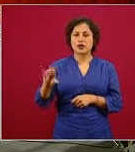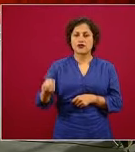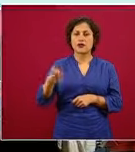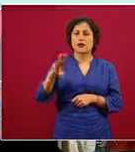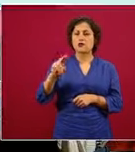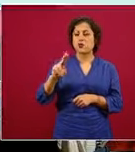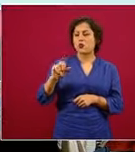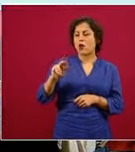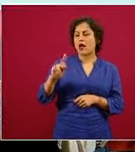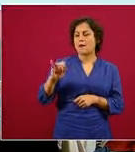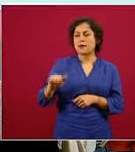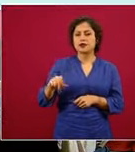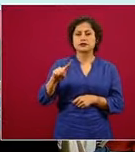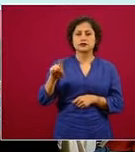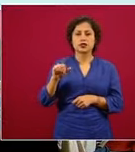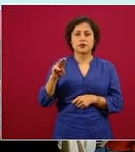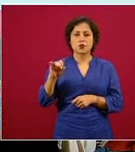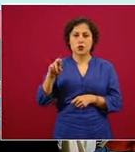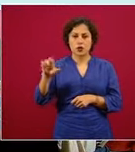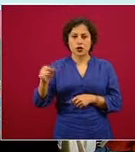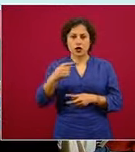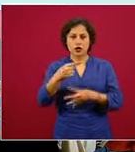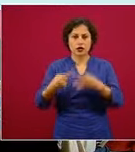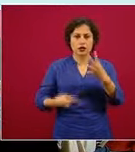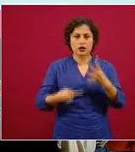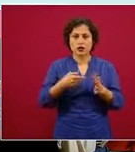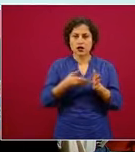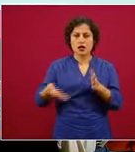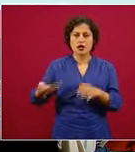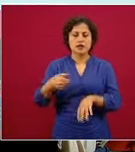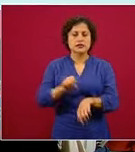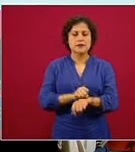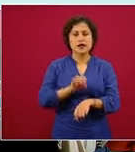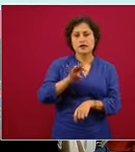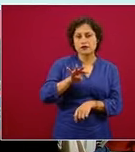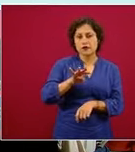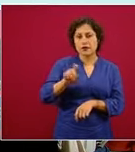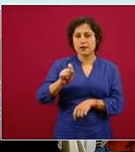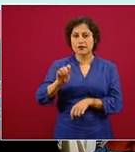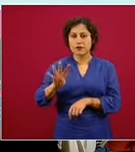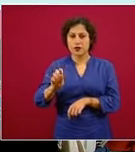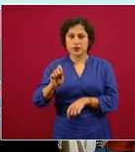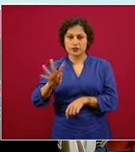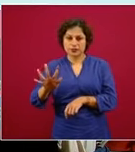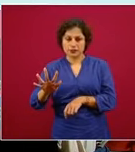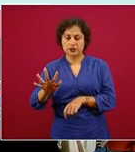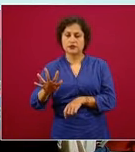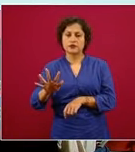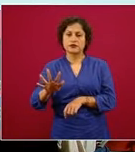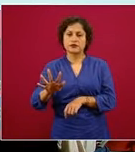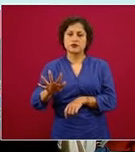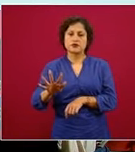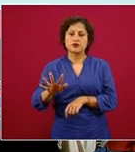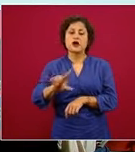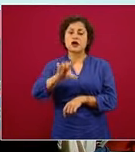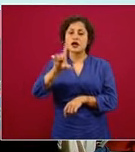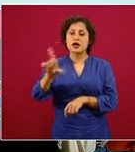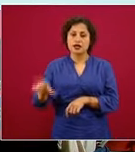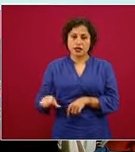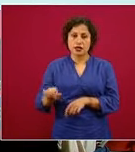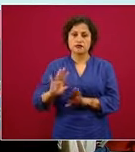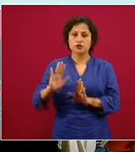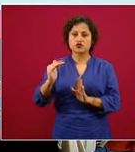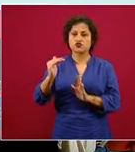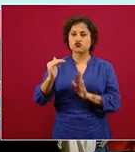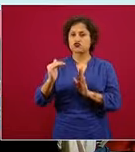Zamora, presentaron cierta actividad entre las semanas 19 y 24-25, luego tuvieron tendencias